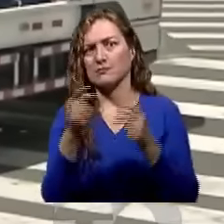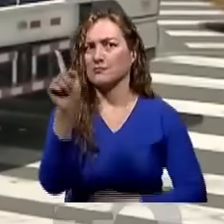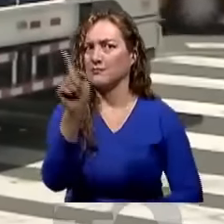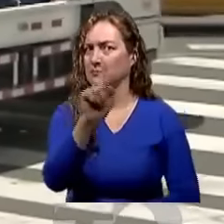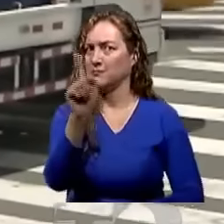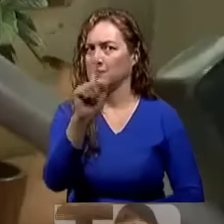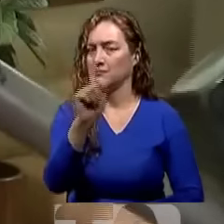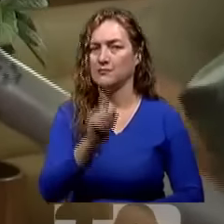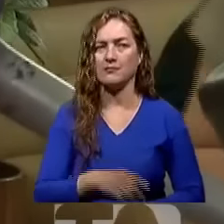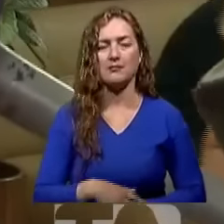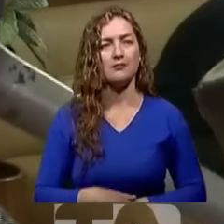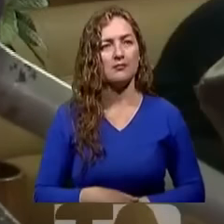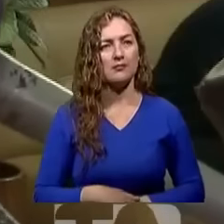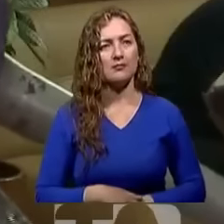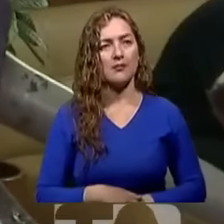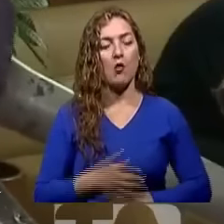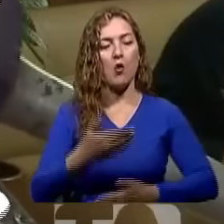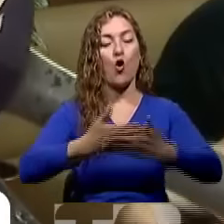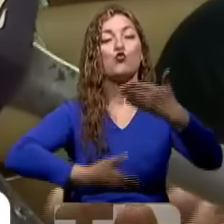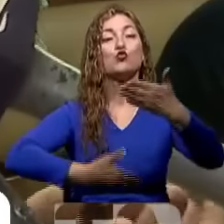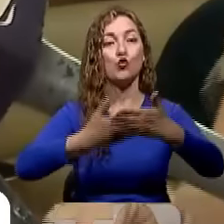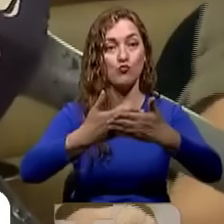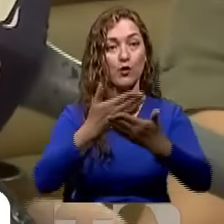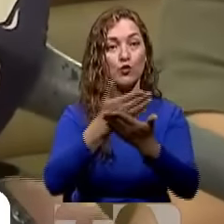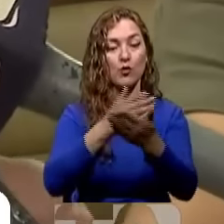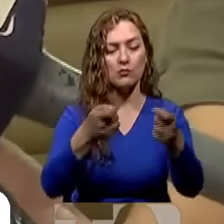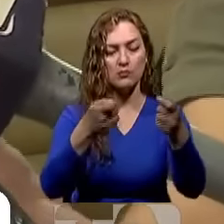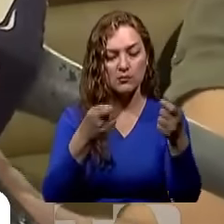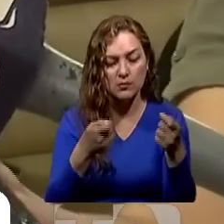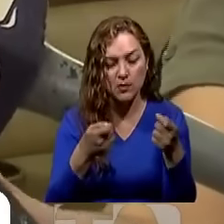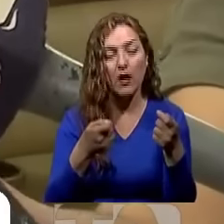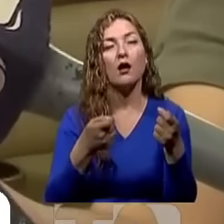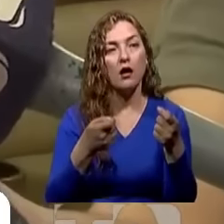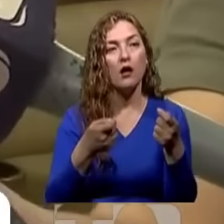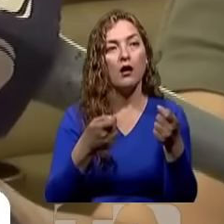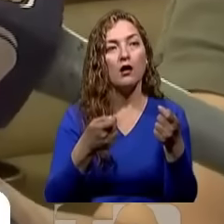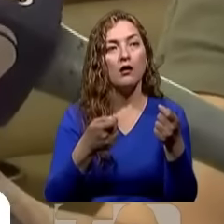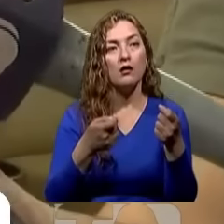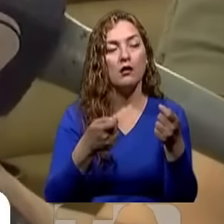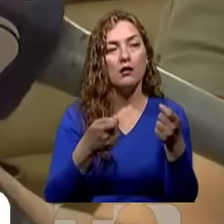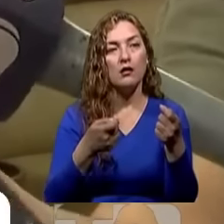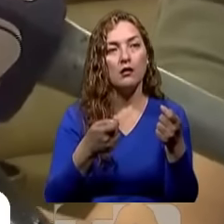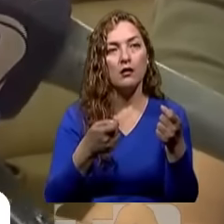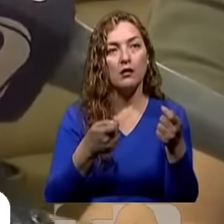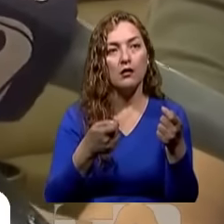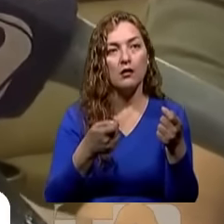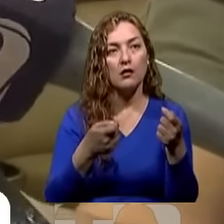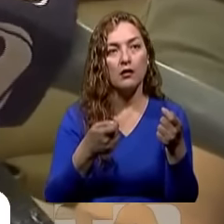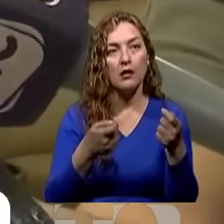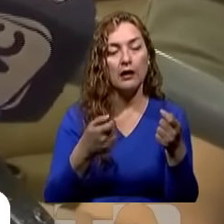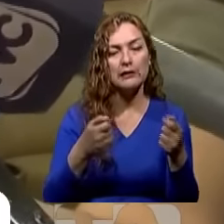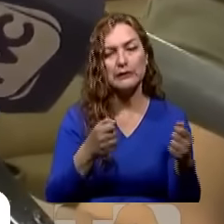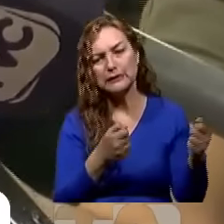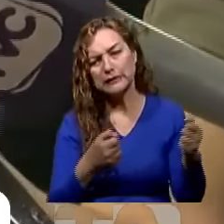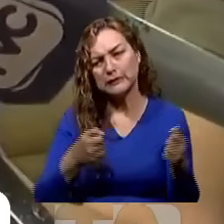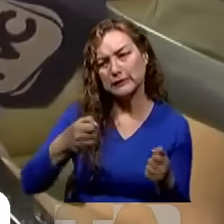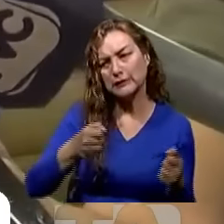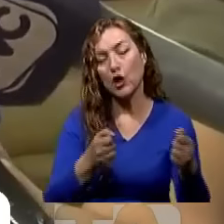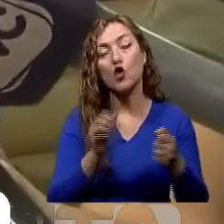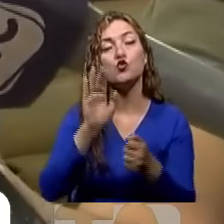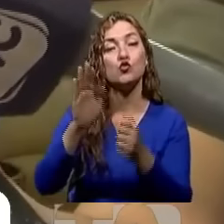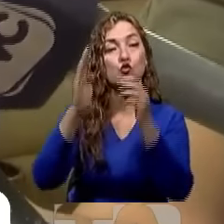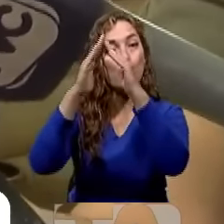sería retenido. Se le va a entregar un documento mediante el cual se puede identificar a las siguientes, en el trayecto que llegue a su casa, a su